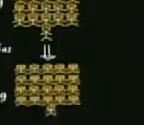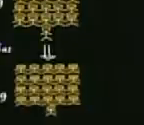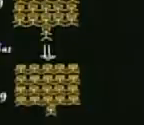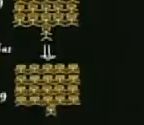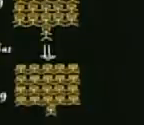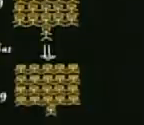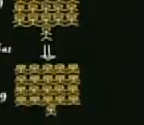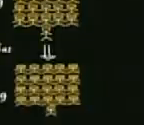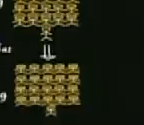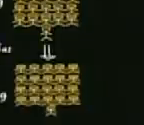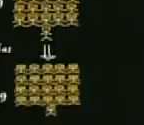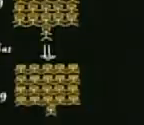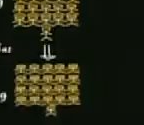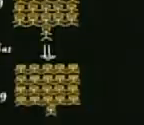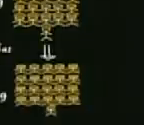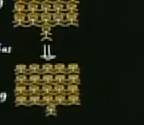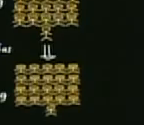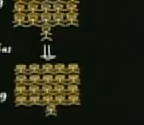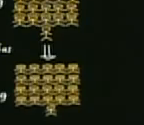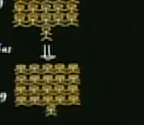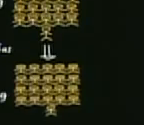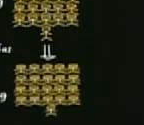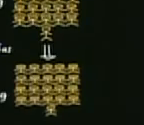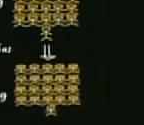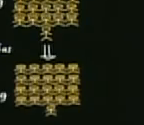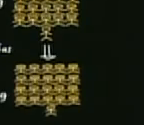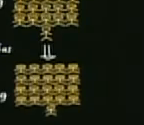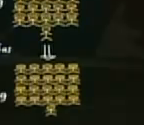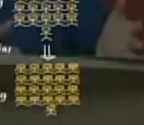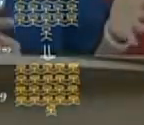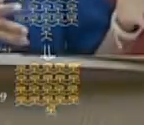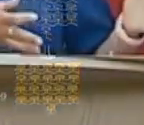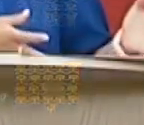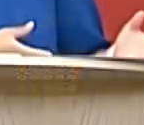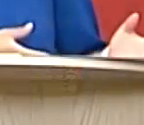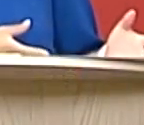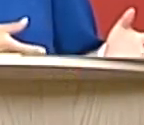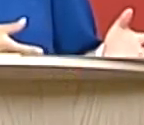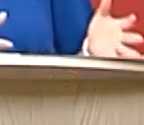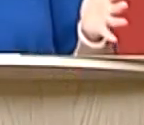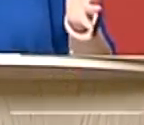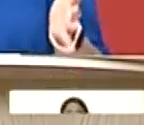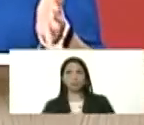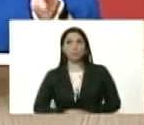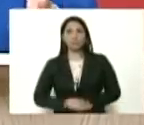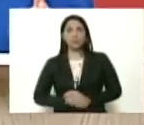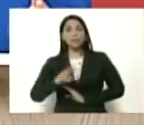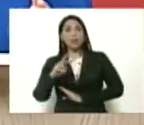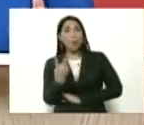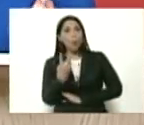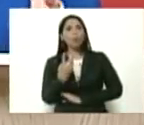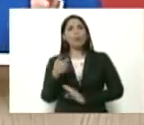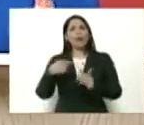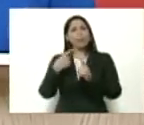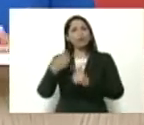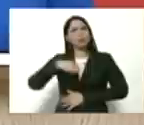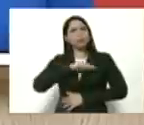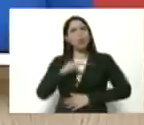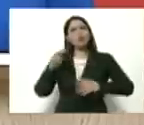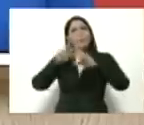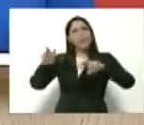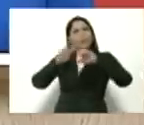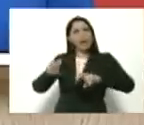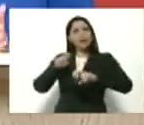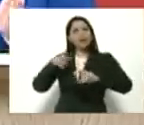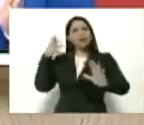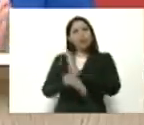contagio, tanto directos como indirectos. Este es el segundo ramal que se está derivando del foco central de la Academia